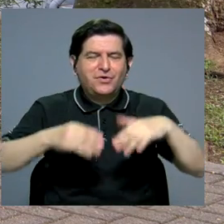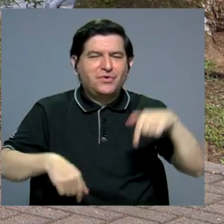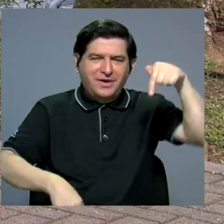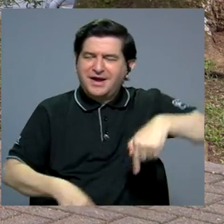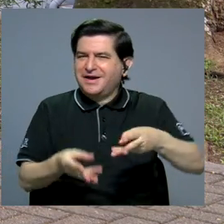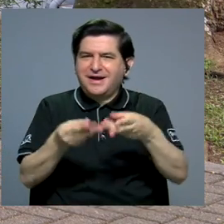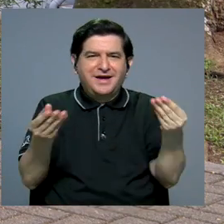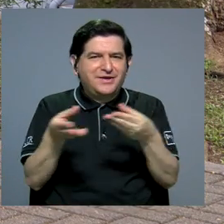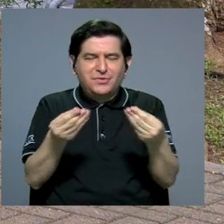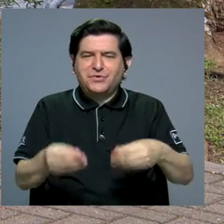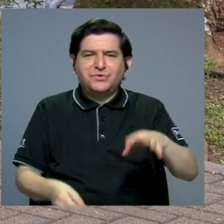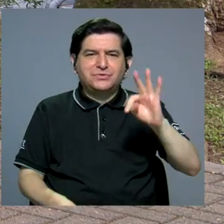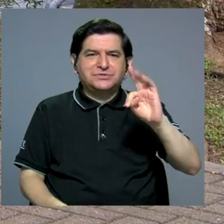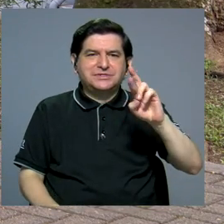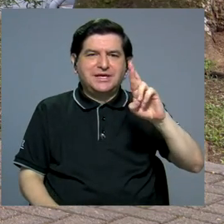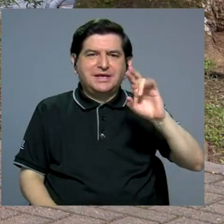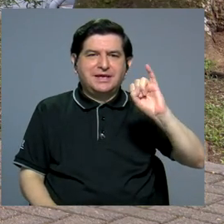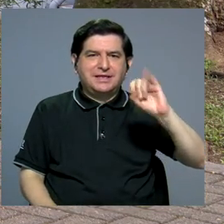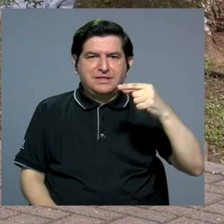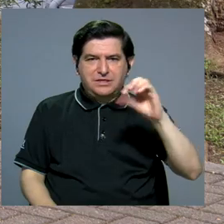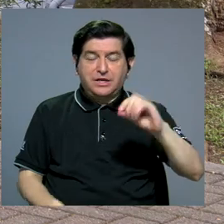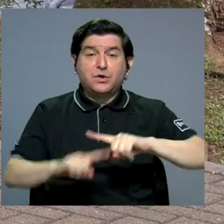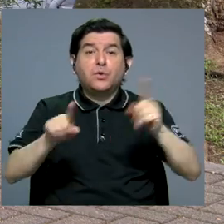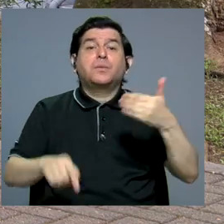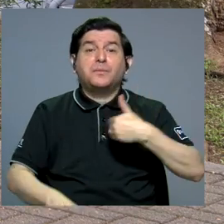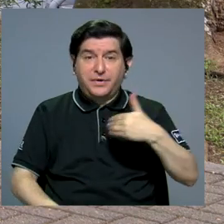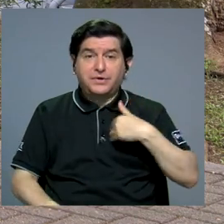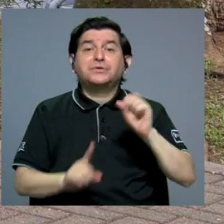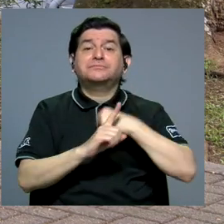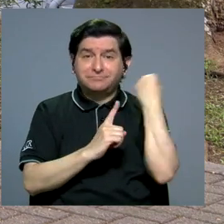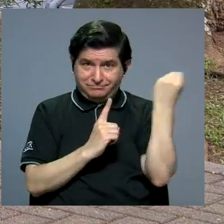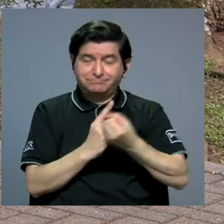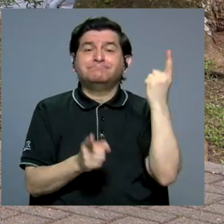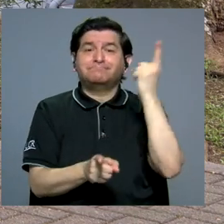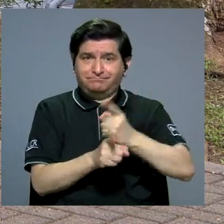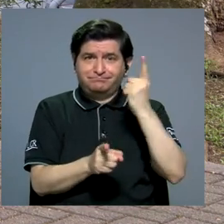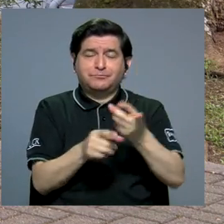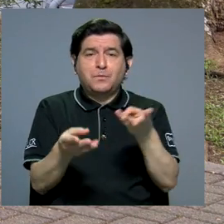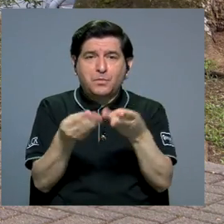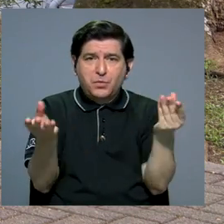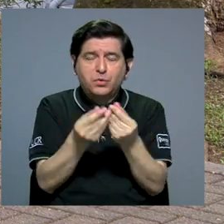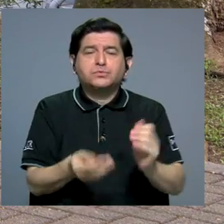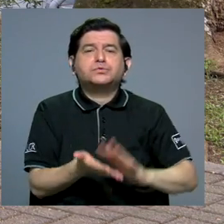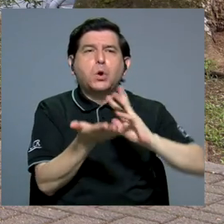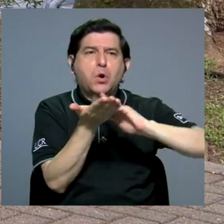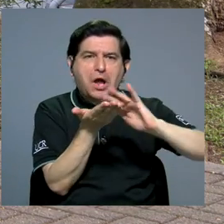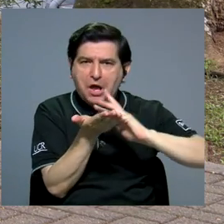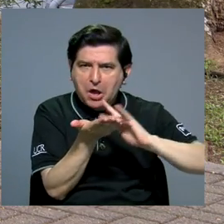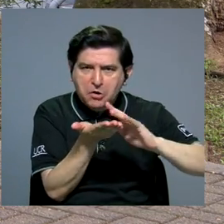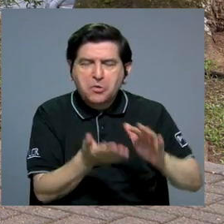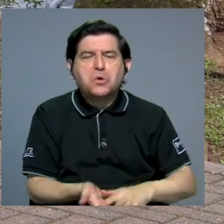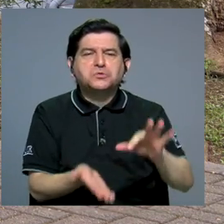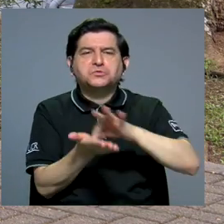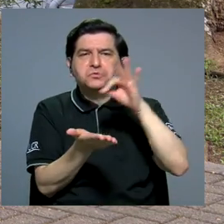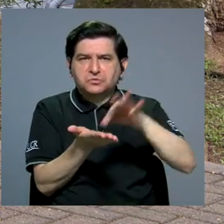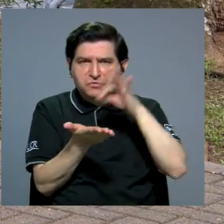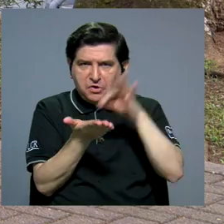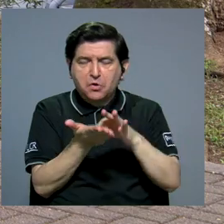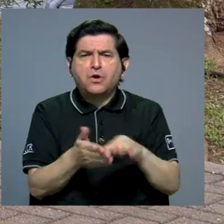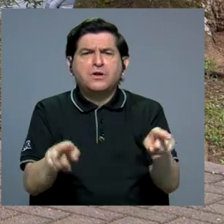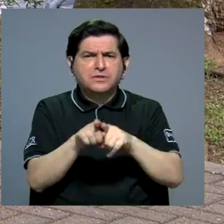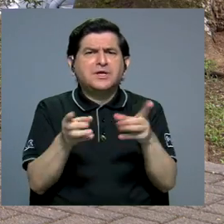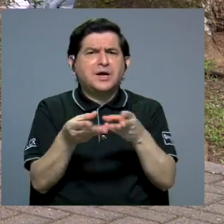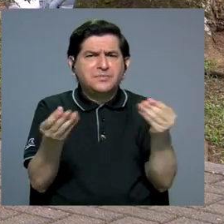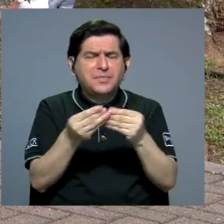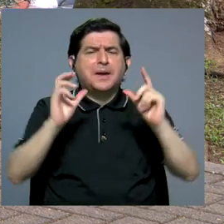de trigo, por ejemplo. Pero sí tenemos condiciones adecuadas para producción de arroz, para producción de frijol,